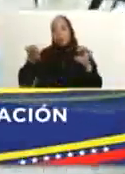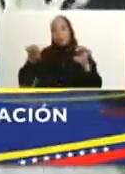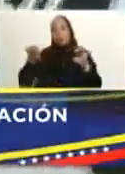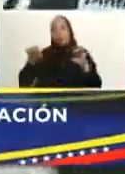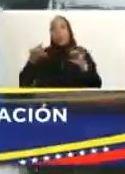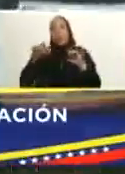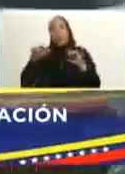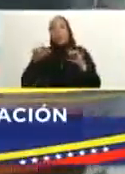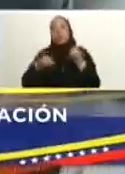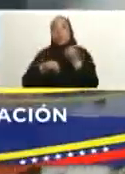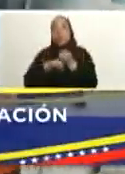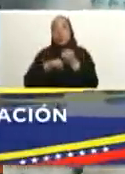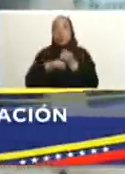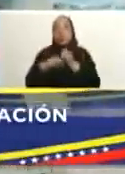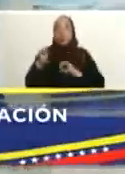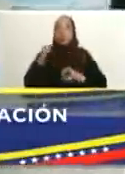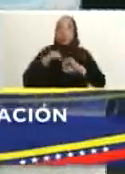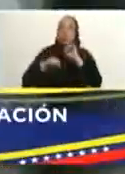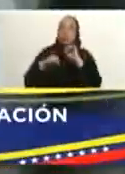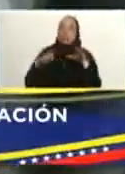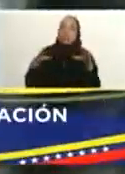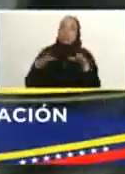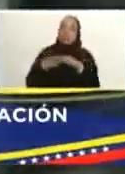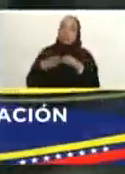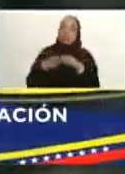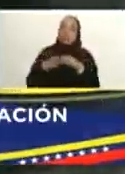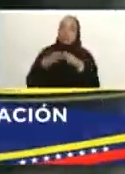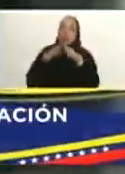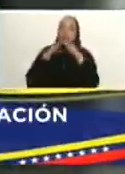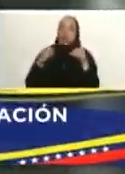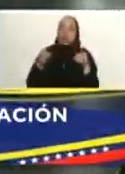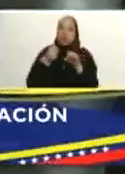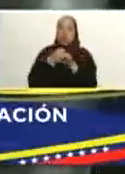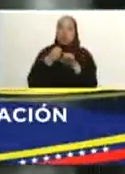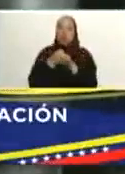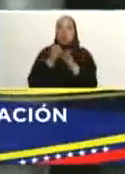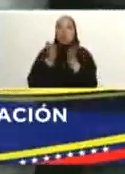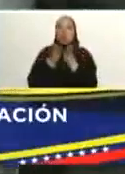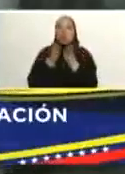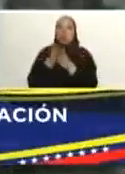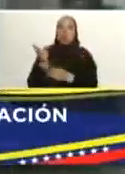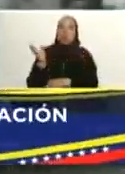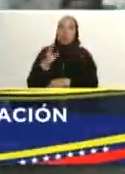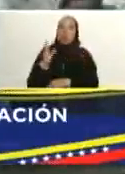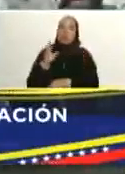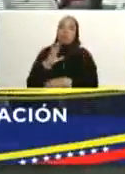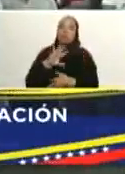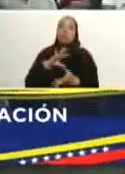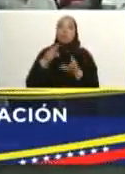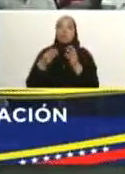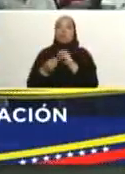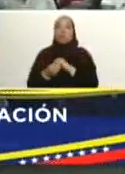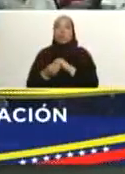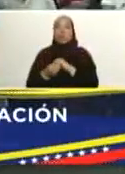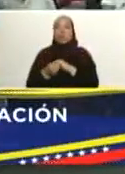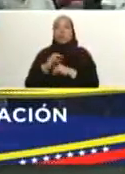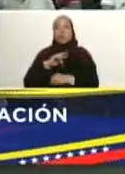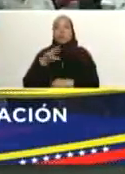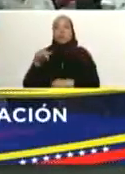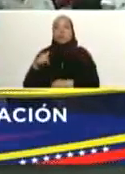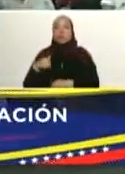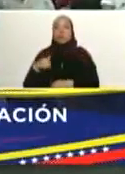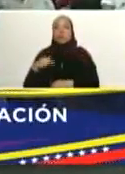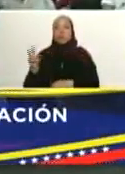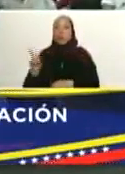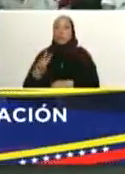la batuta al frente con todas las escuelas en Caracas y la transformación de la educación